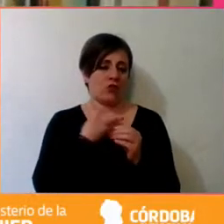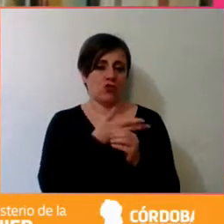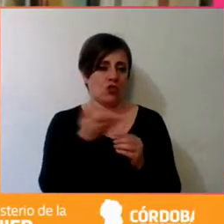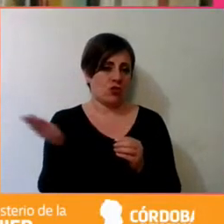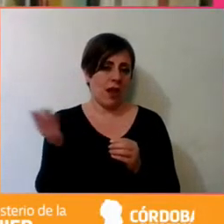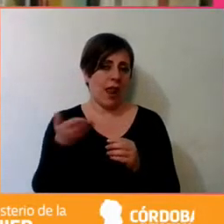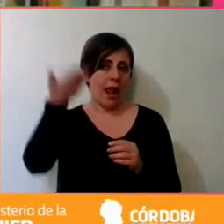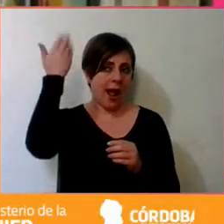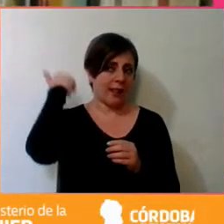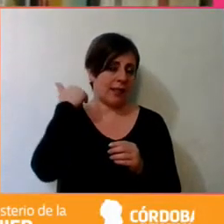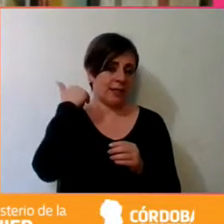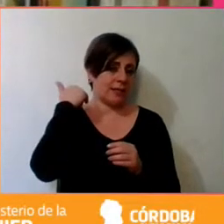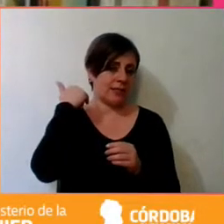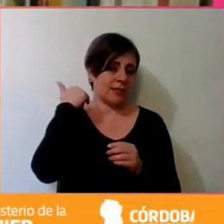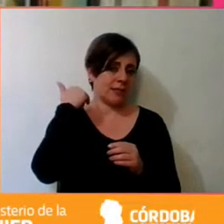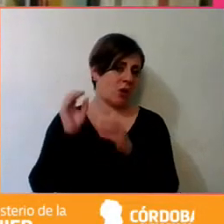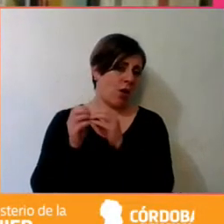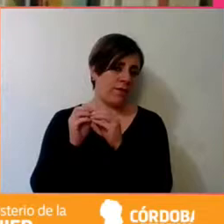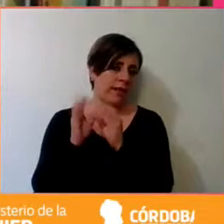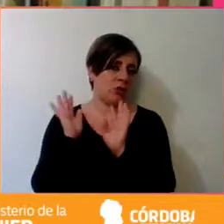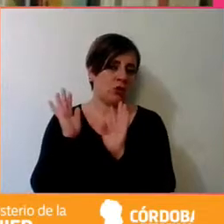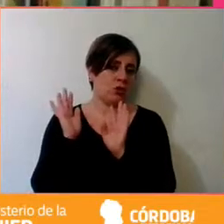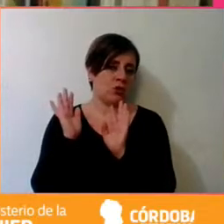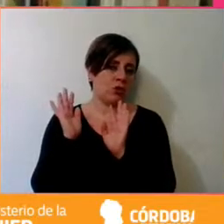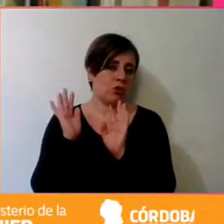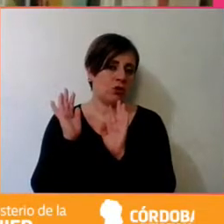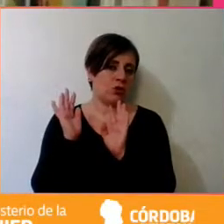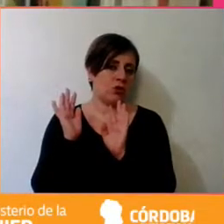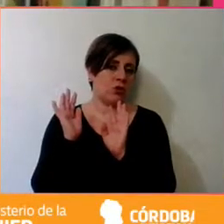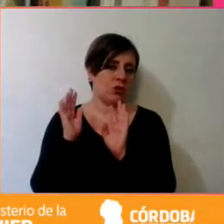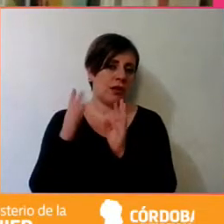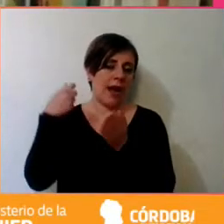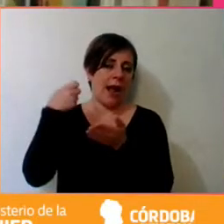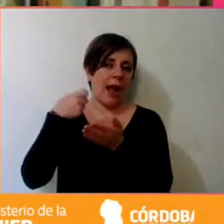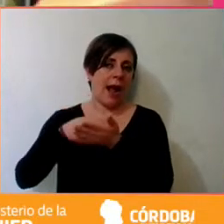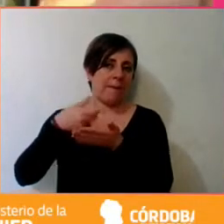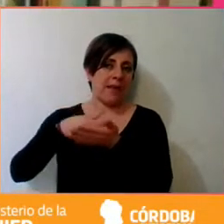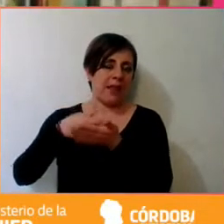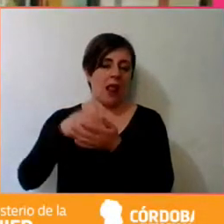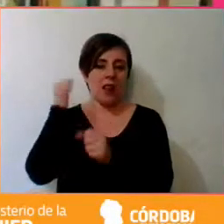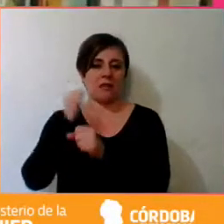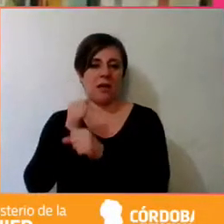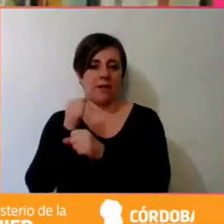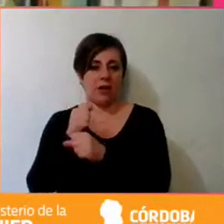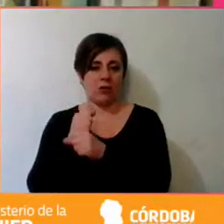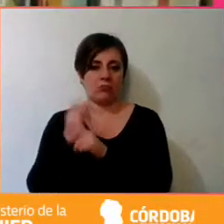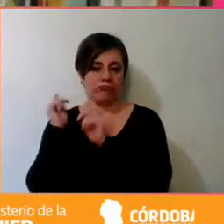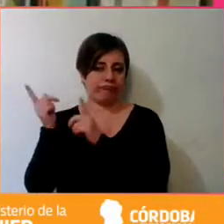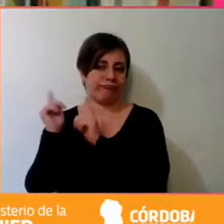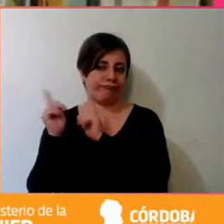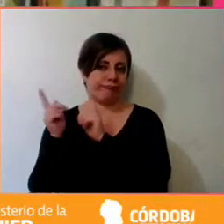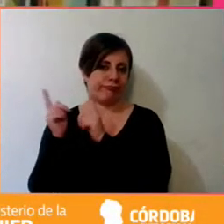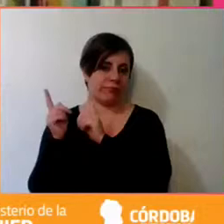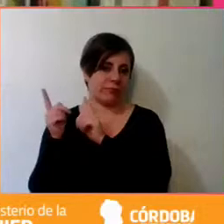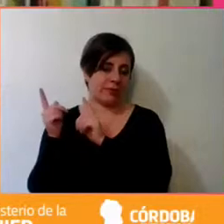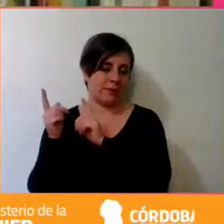el pasado el conflicto fue en el capital y el trabajo. No quiere decir que ese conflicto capital-trabajo